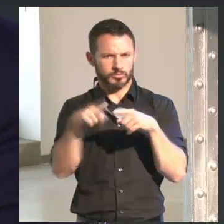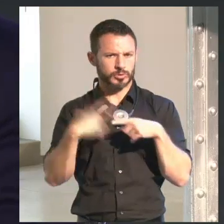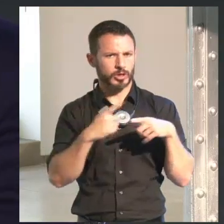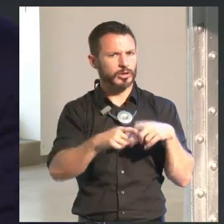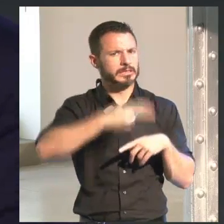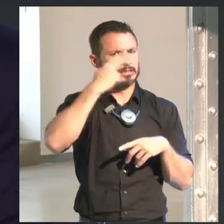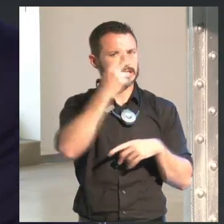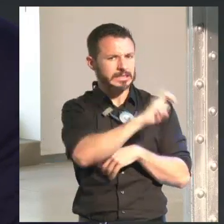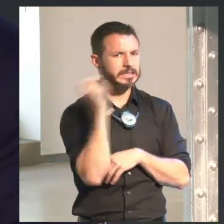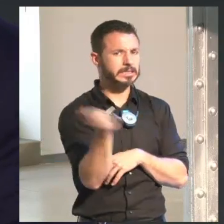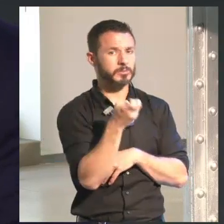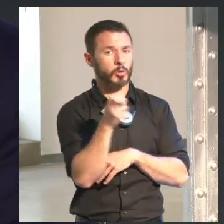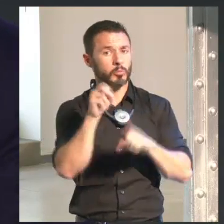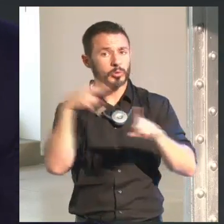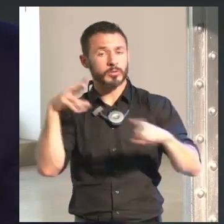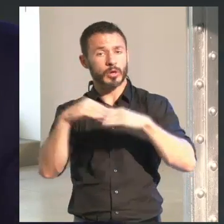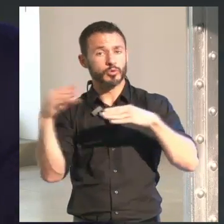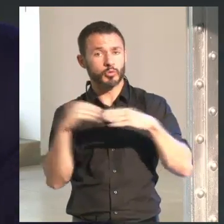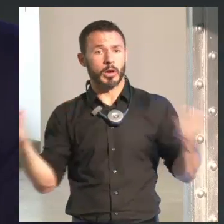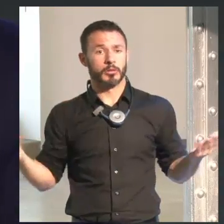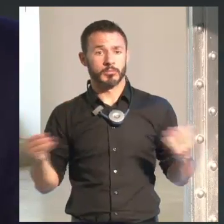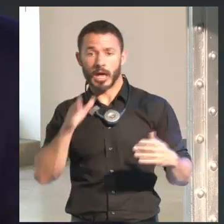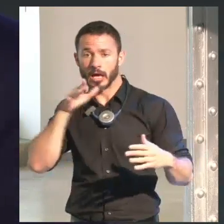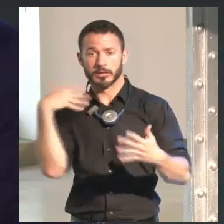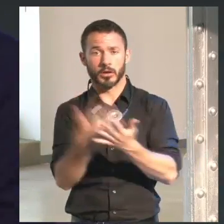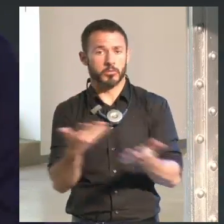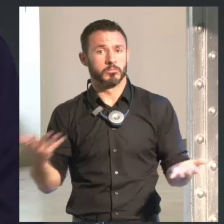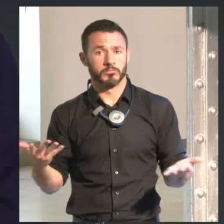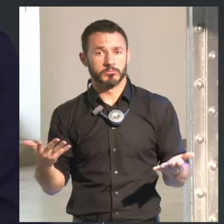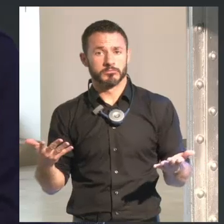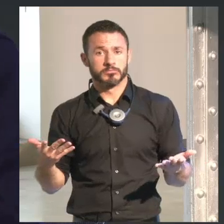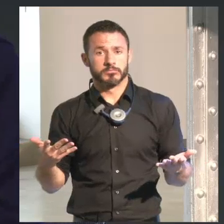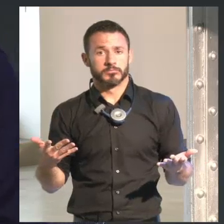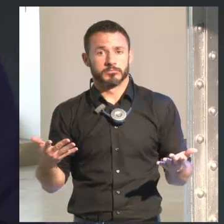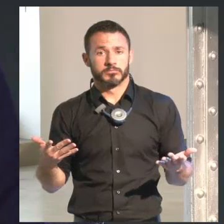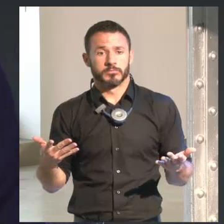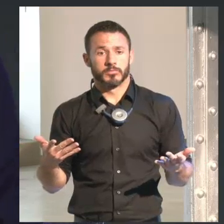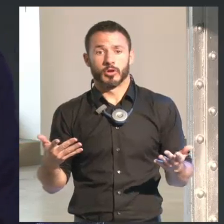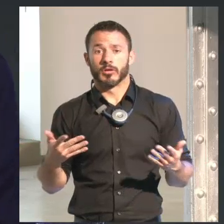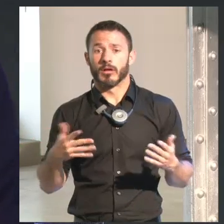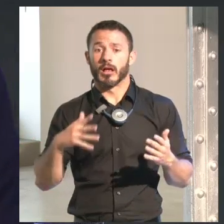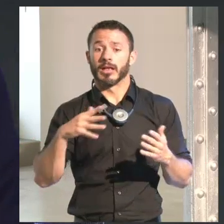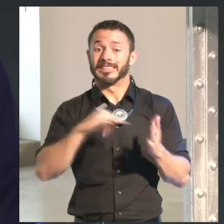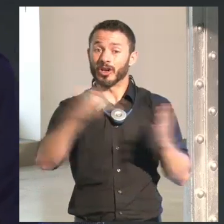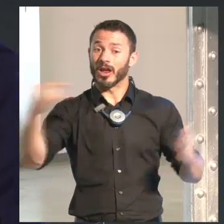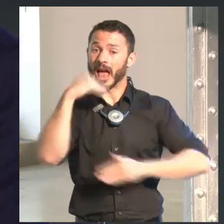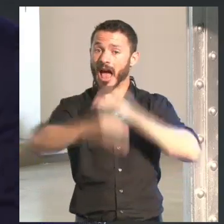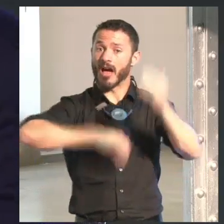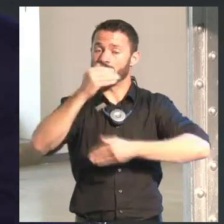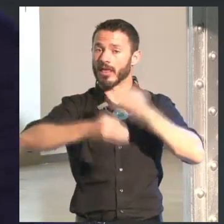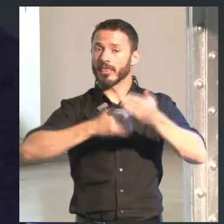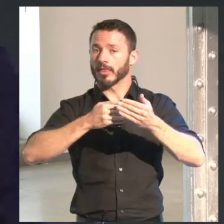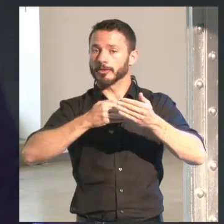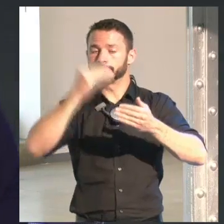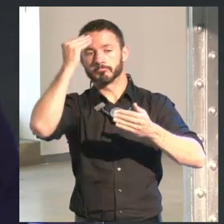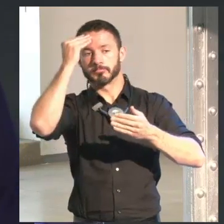intereses, pero desde el punto de vista del usuario, hasta ahora, todos los avances tecnológicos se perciben mayoritariamente como un beneficio. Y por lo